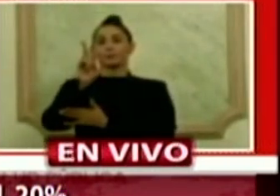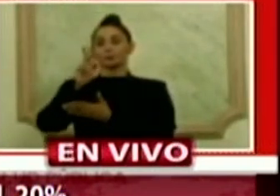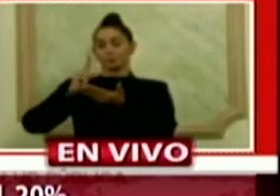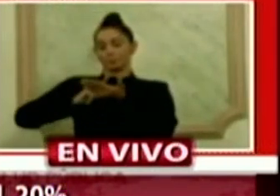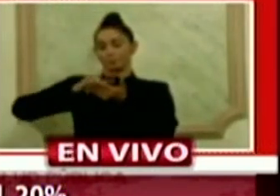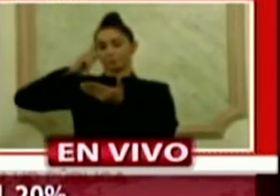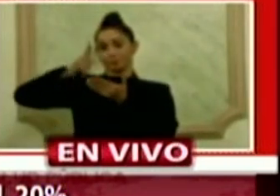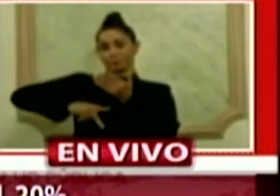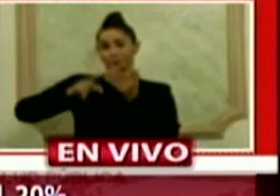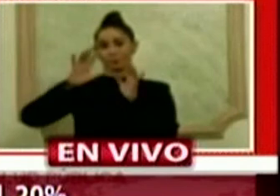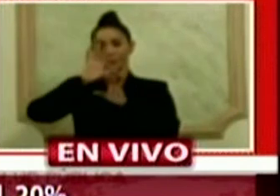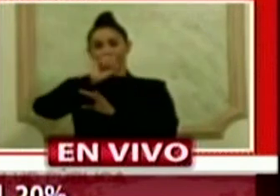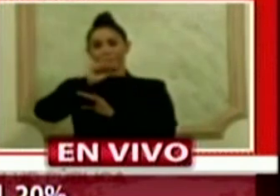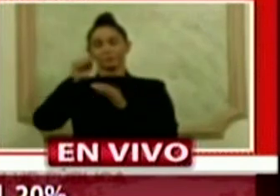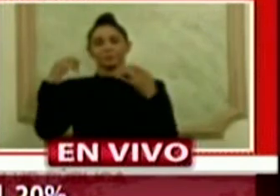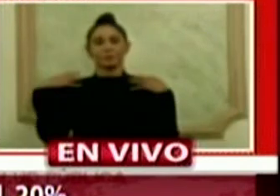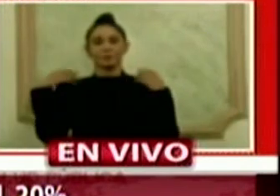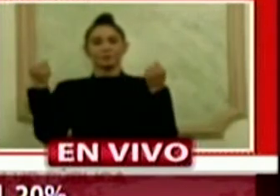colectiva